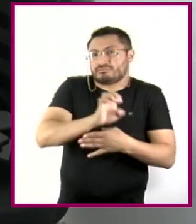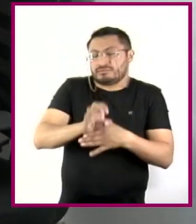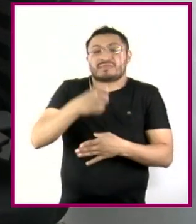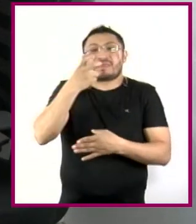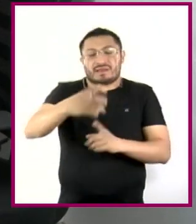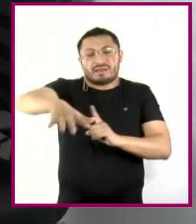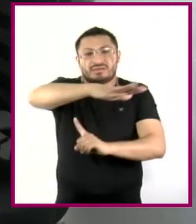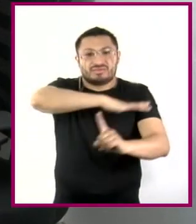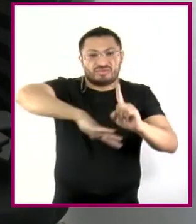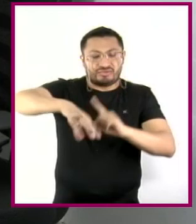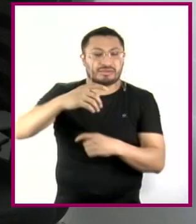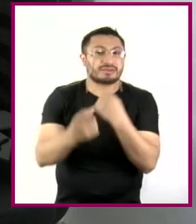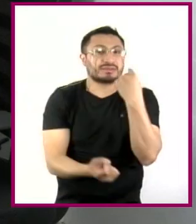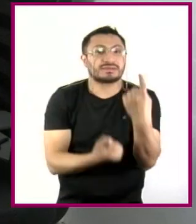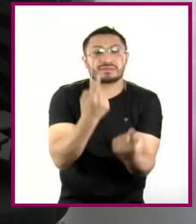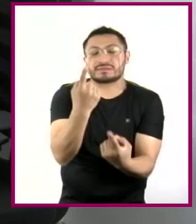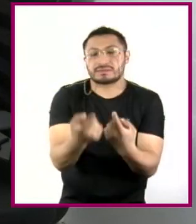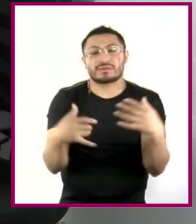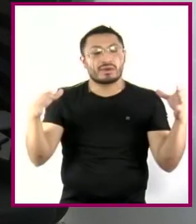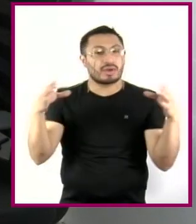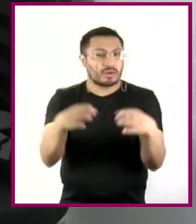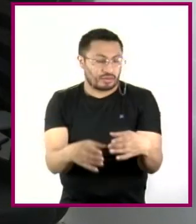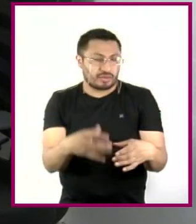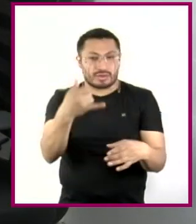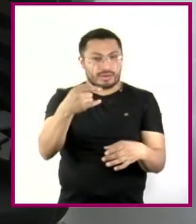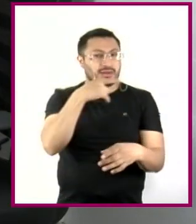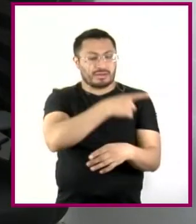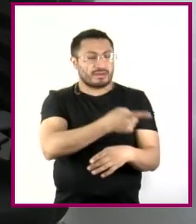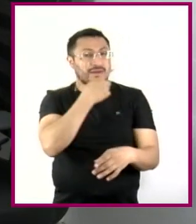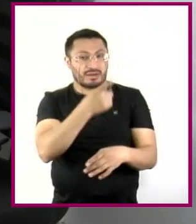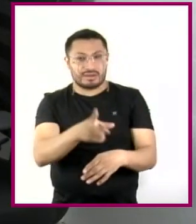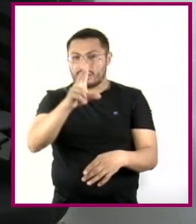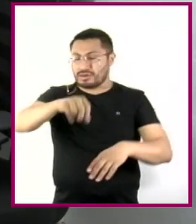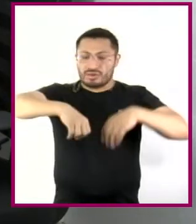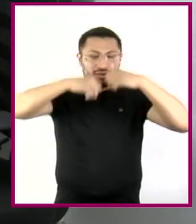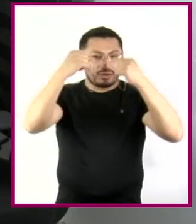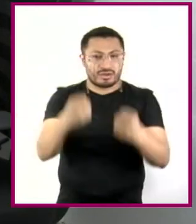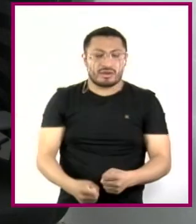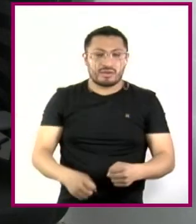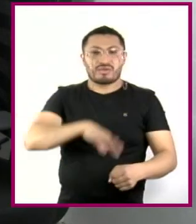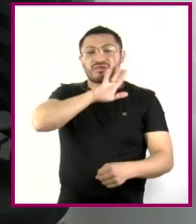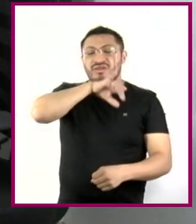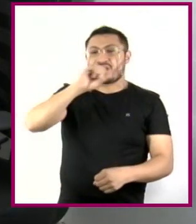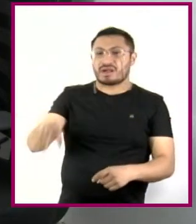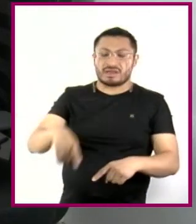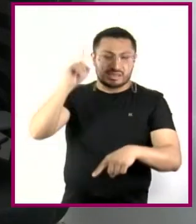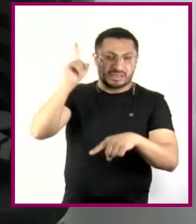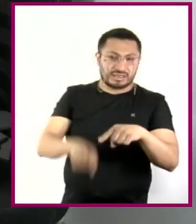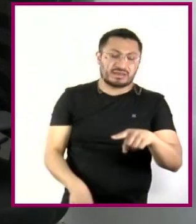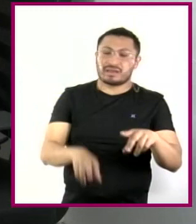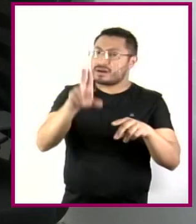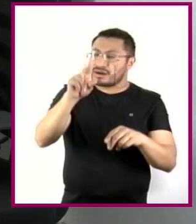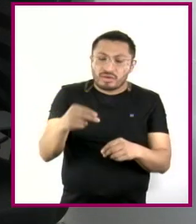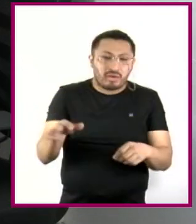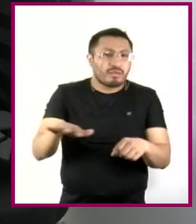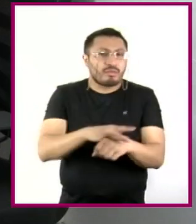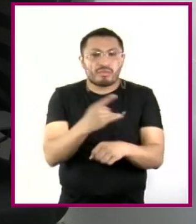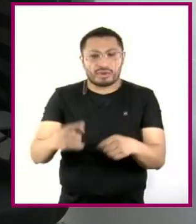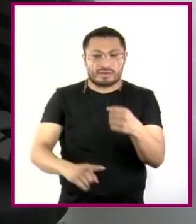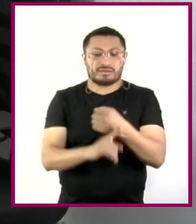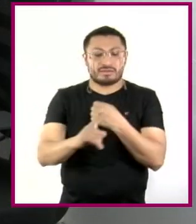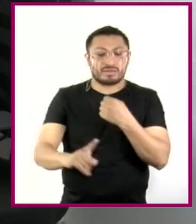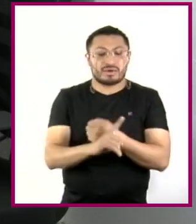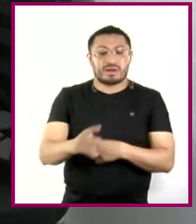contextos determinados y que, como dice Mirella, esto no garantiza que se acabe con la contaminación ambiental, porque esta es una